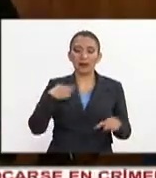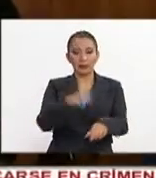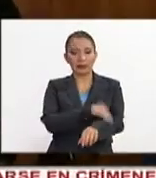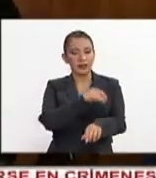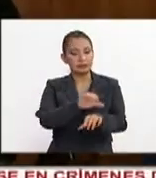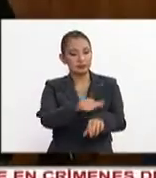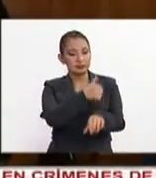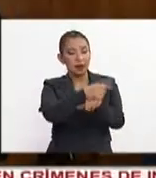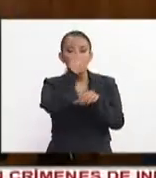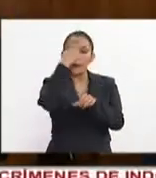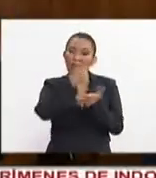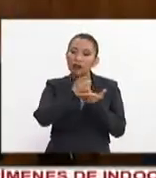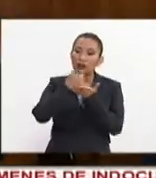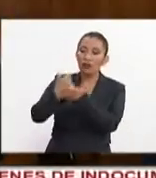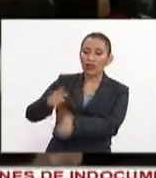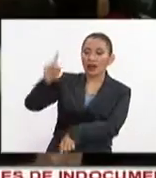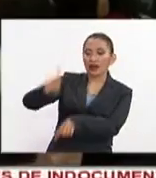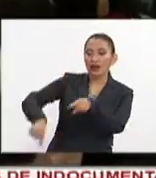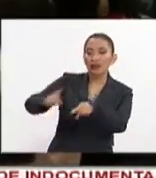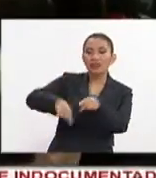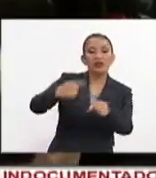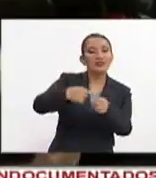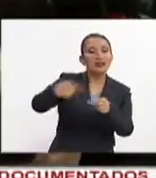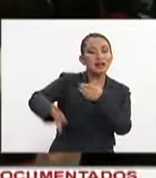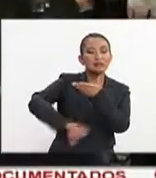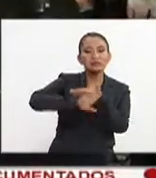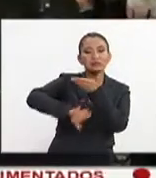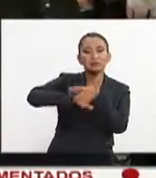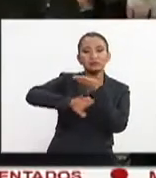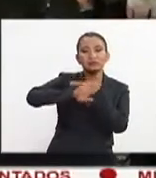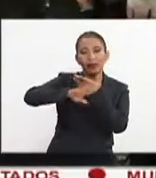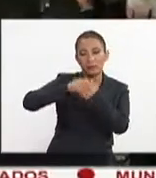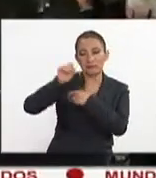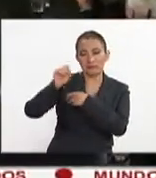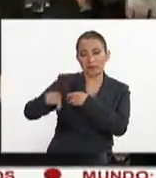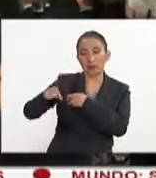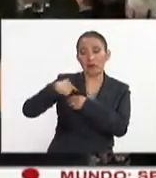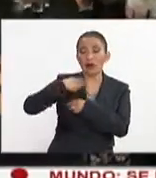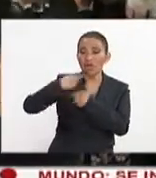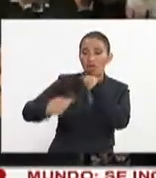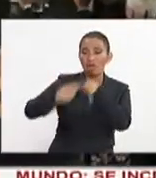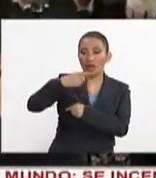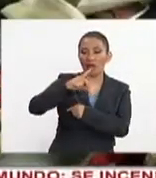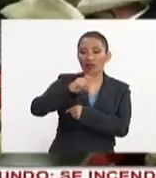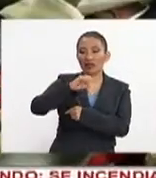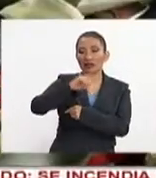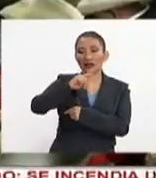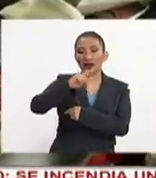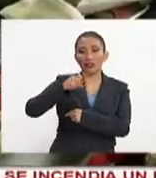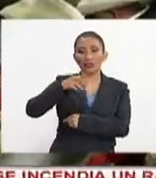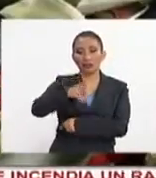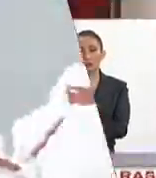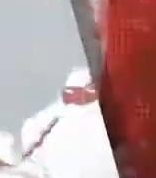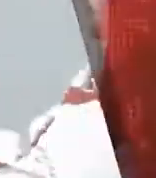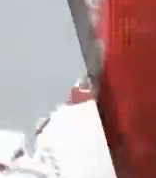energía para ayudarlo a combatir a quienes lo critican y precisamente lo llaman dictador.